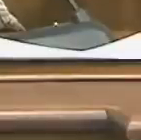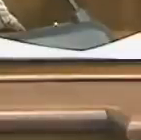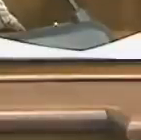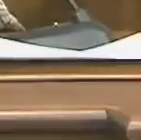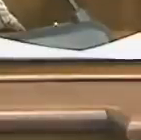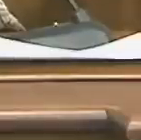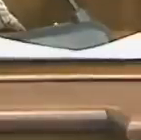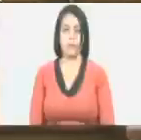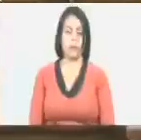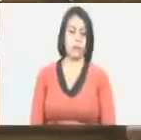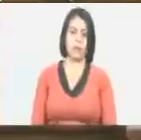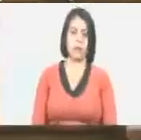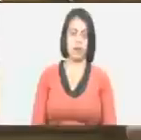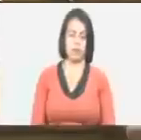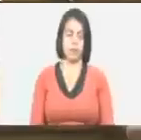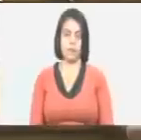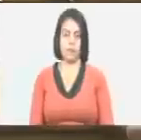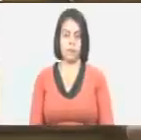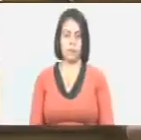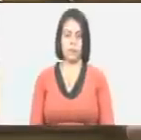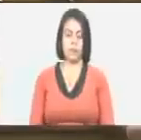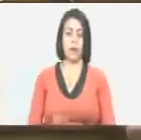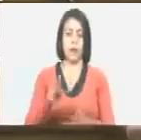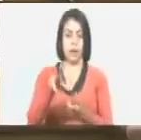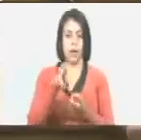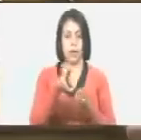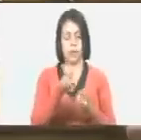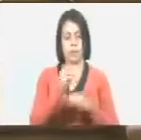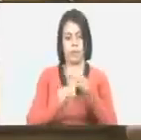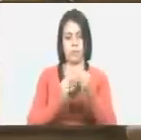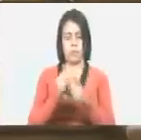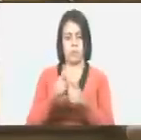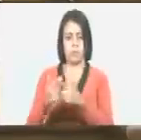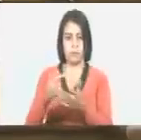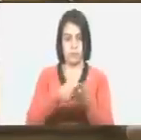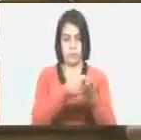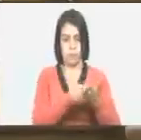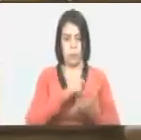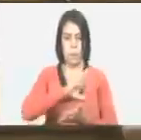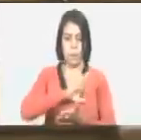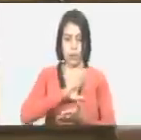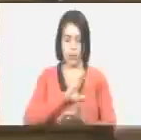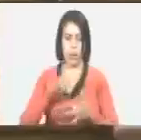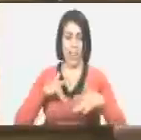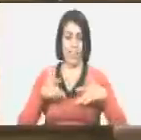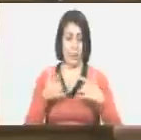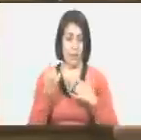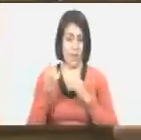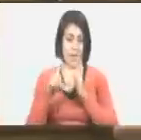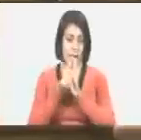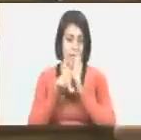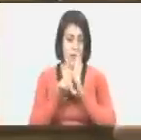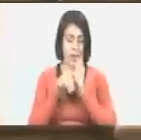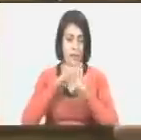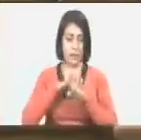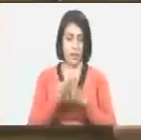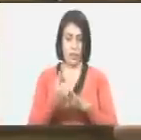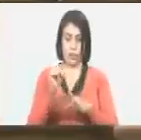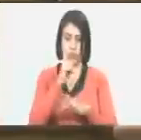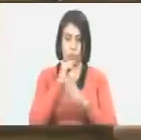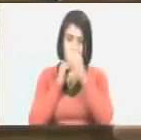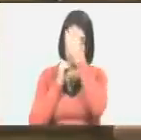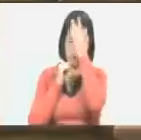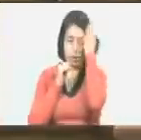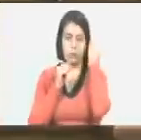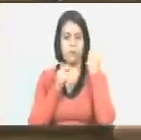bienes, frutos, productos, ganancias, rendimientos o permutas provenientes de actividades ilícitas, sin que